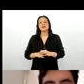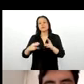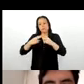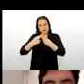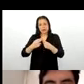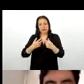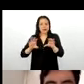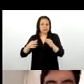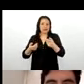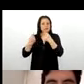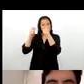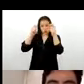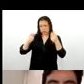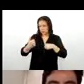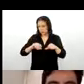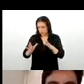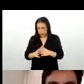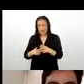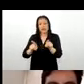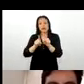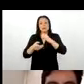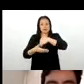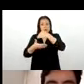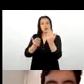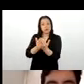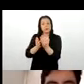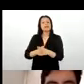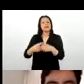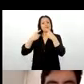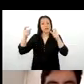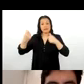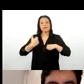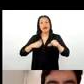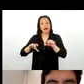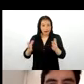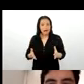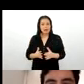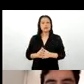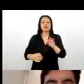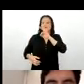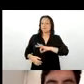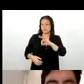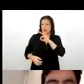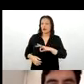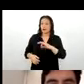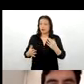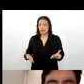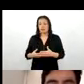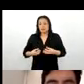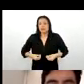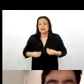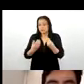actividad turística. Y como parte de las acciones de beneficios y que se den